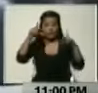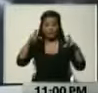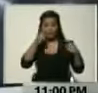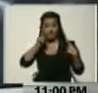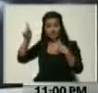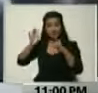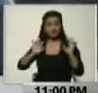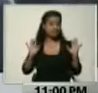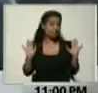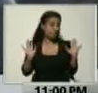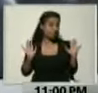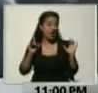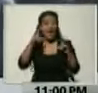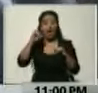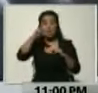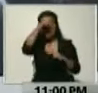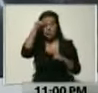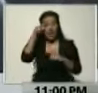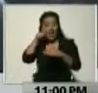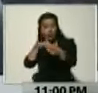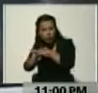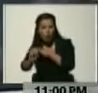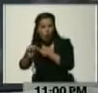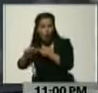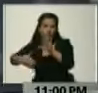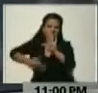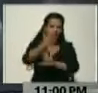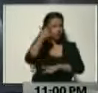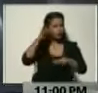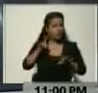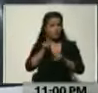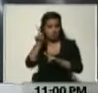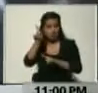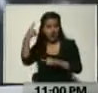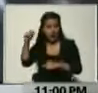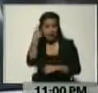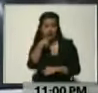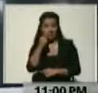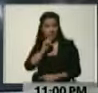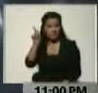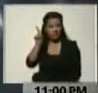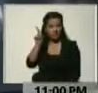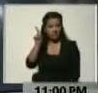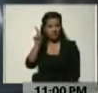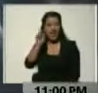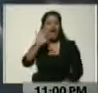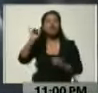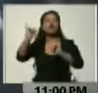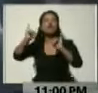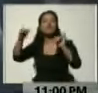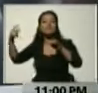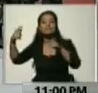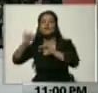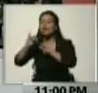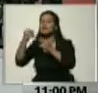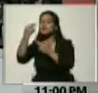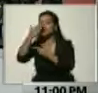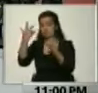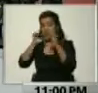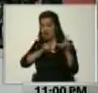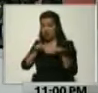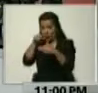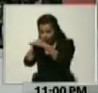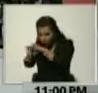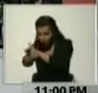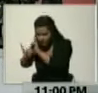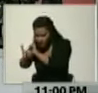No sabemos si entrando o saliendo, pero ahí está. No, mentira, ahí está saliendo ya del negocio después de